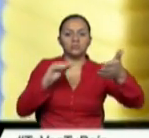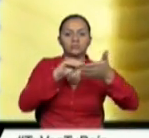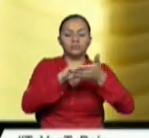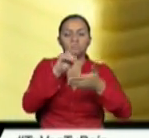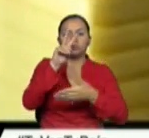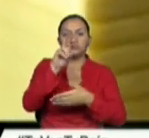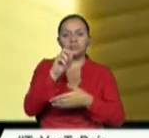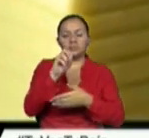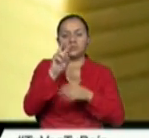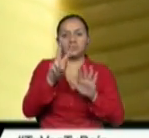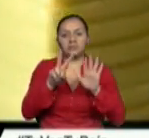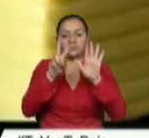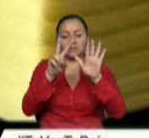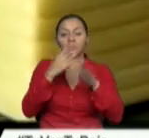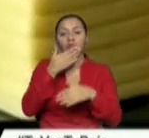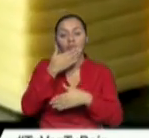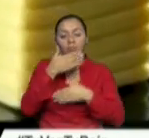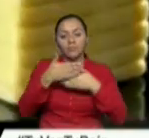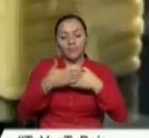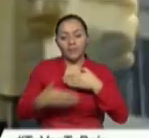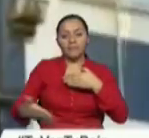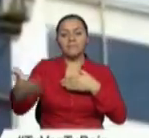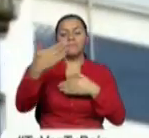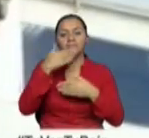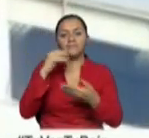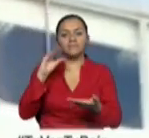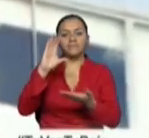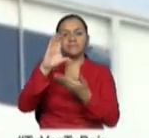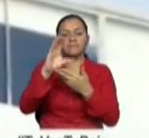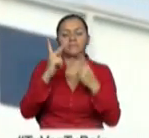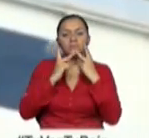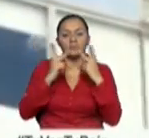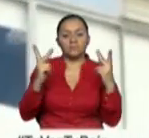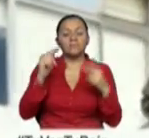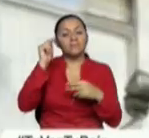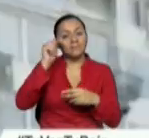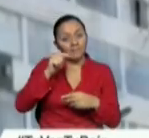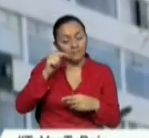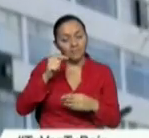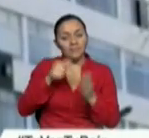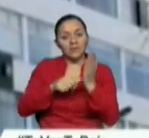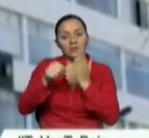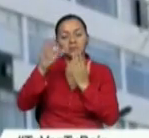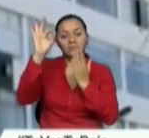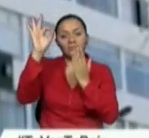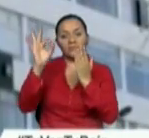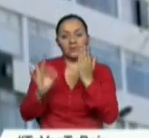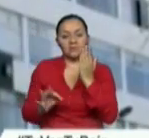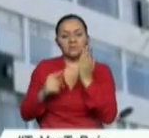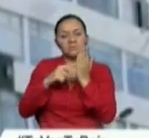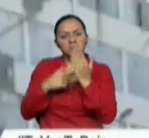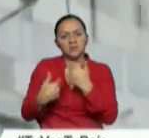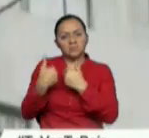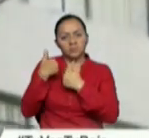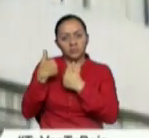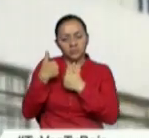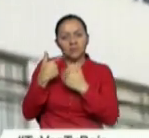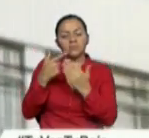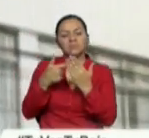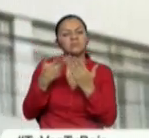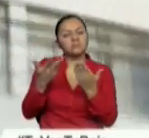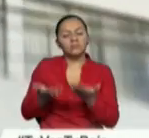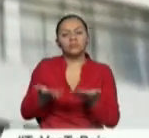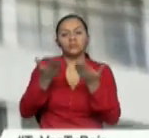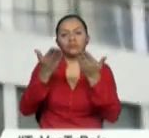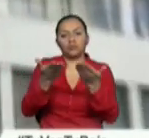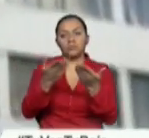año en lo que concierne a la inversión pública el ministro de finanzas Fausto Herrera fue el encargado de ofertar